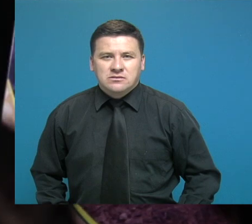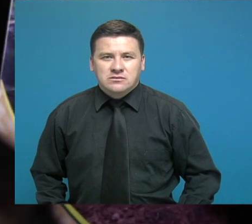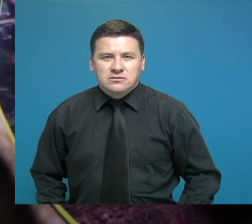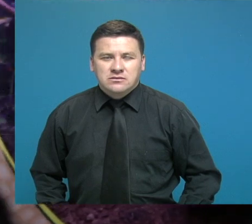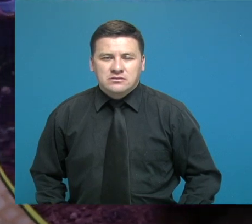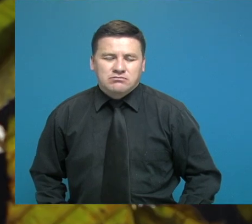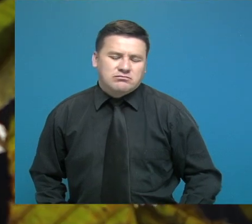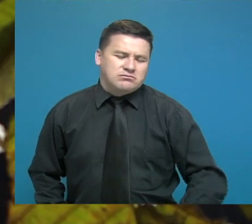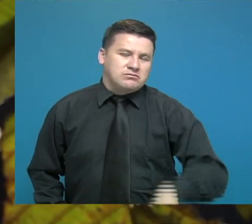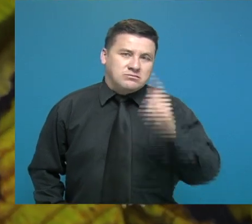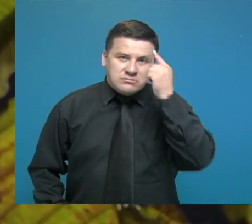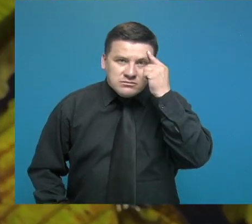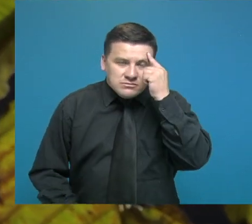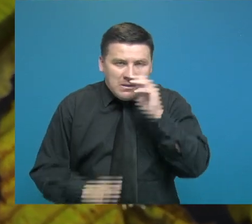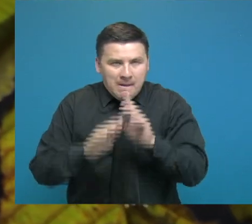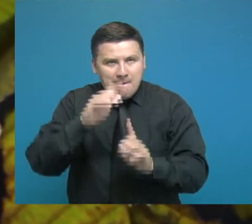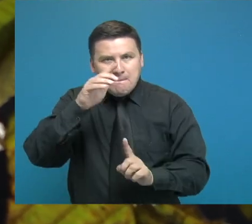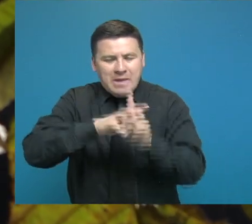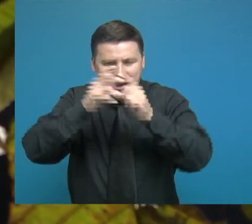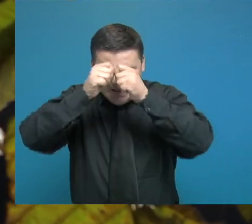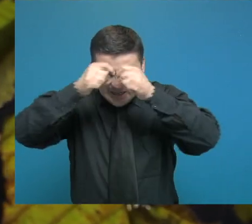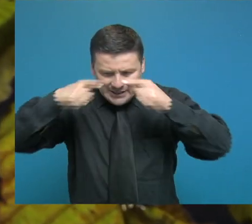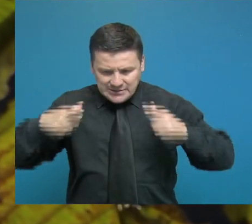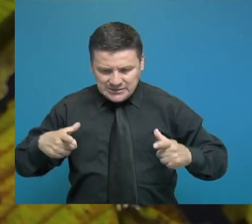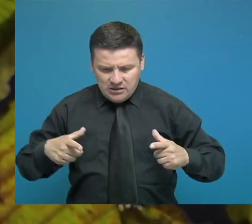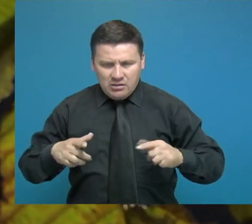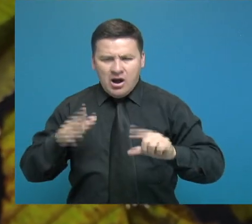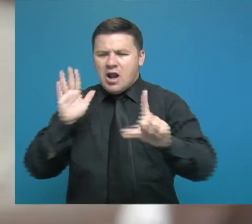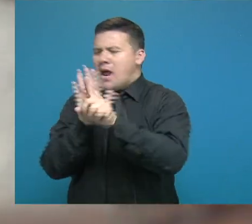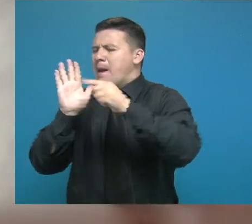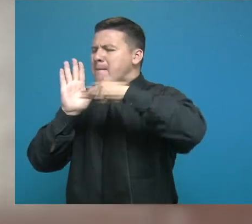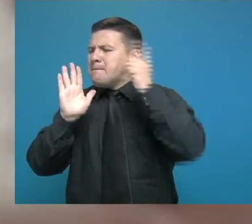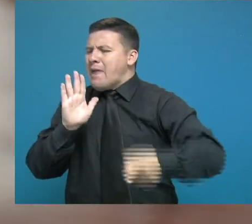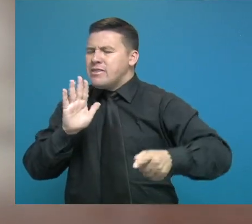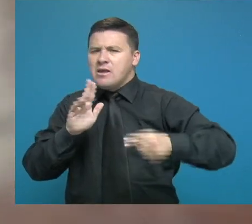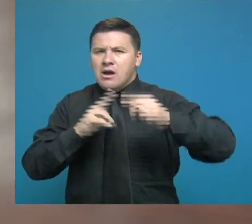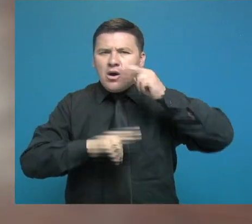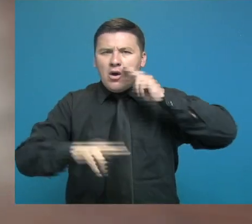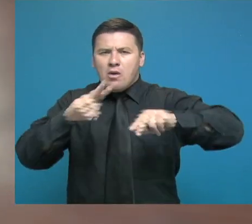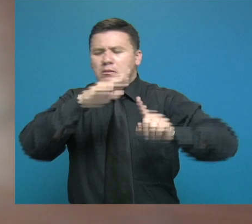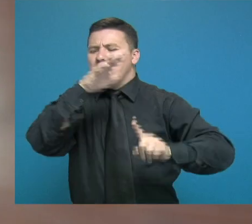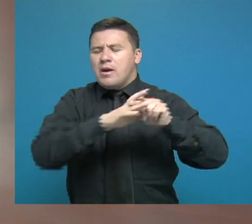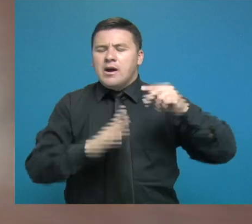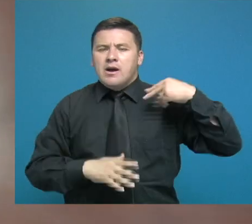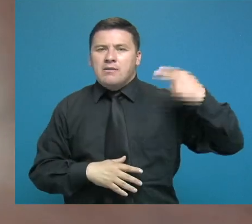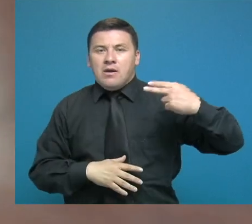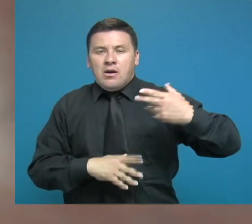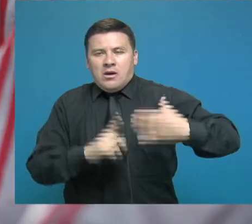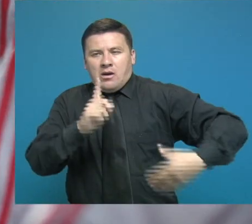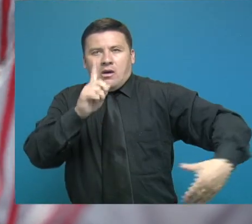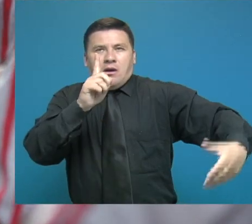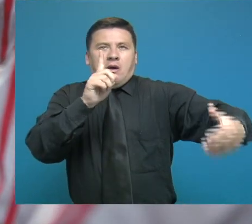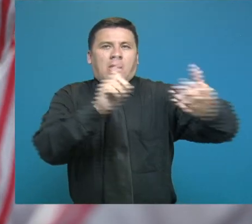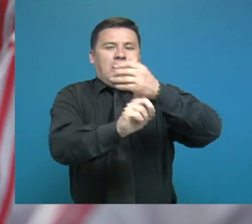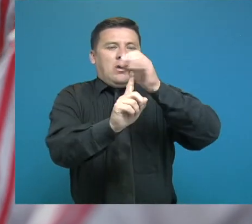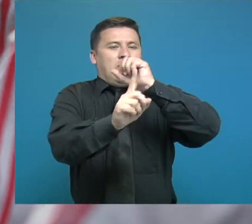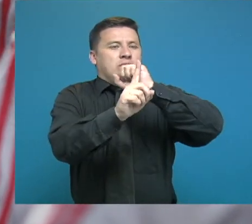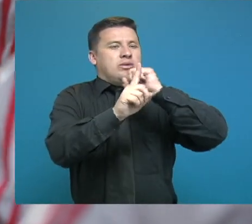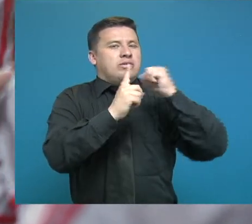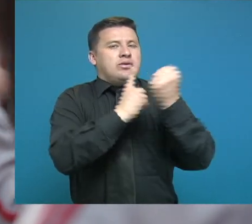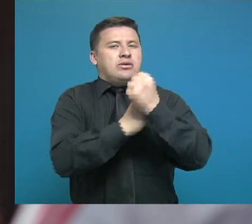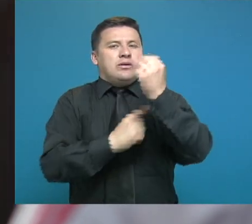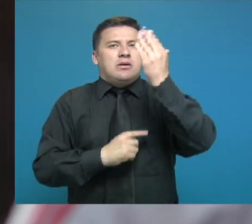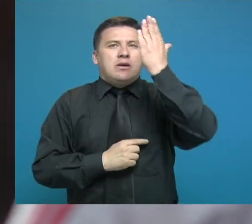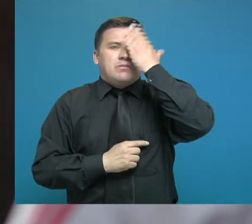¿cierto? Más que una iniciativa estatal o un mandato de ley, el Museo Nacional de la Memoria es una conquista social.